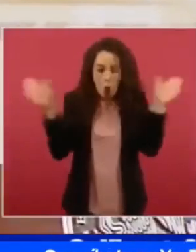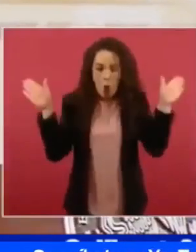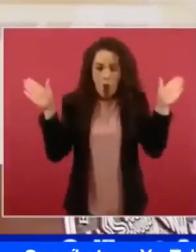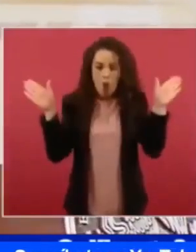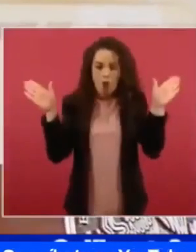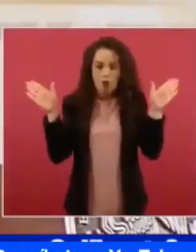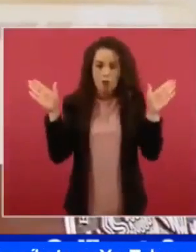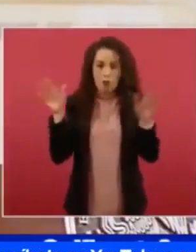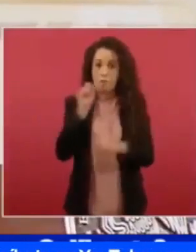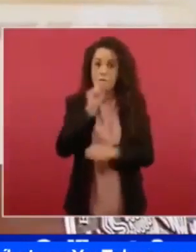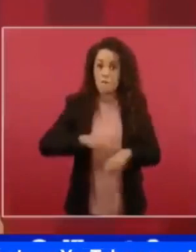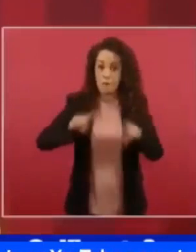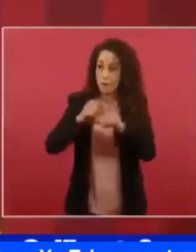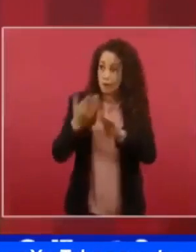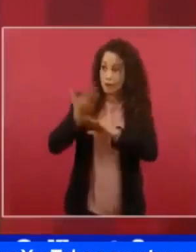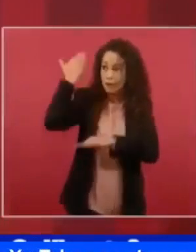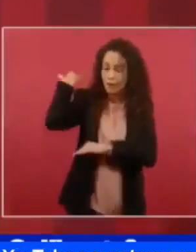Además, no olvidemos,